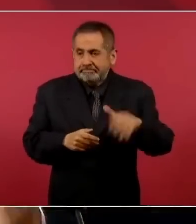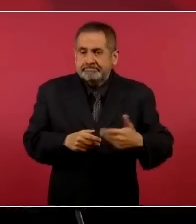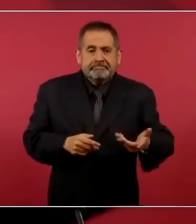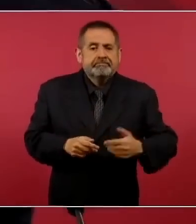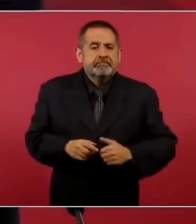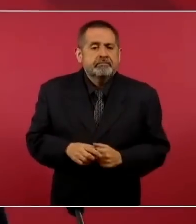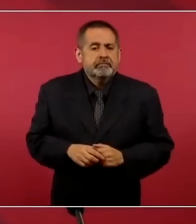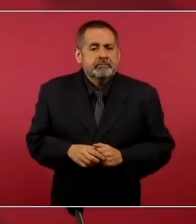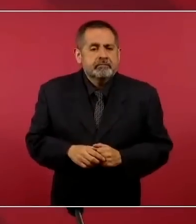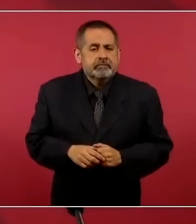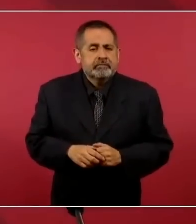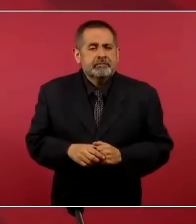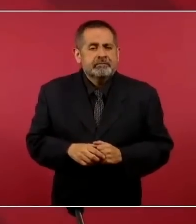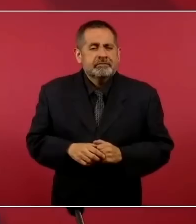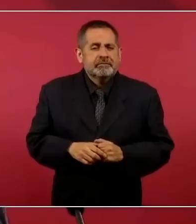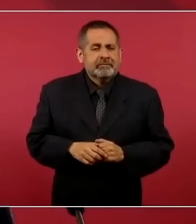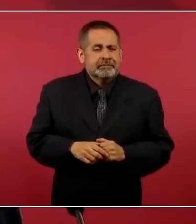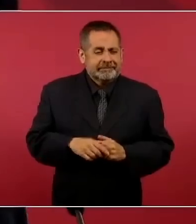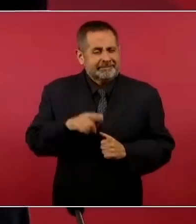porque